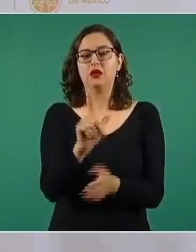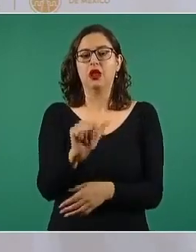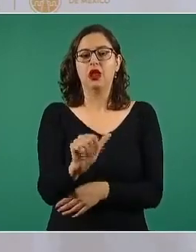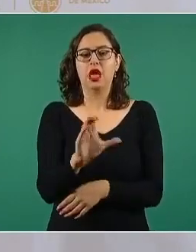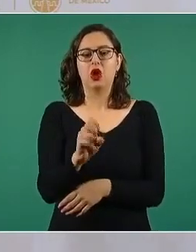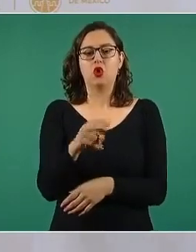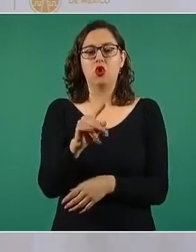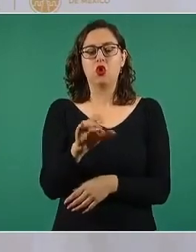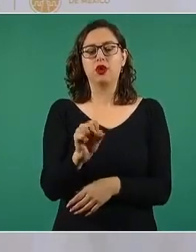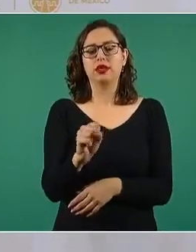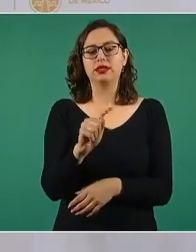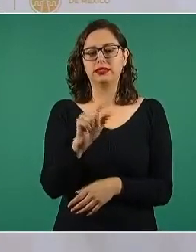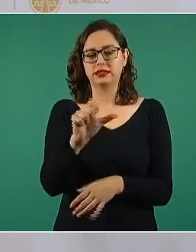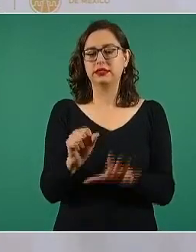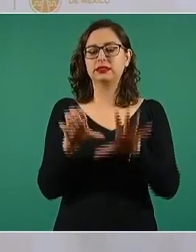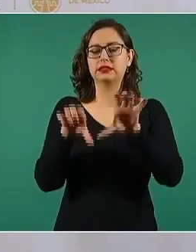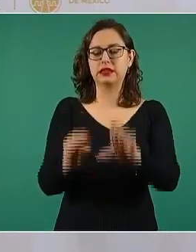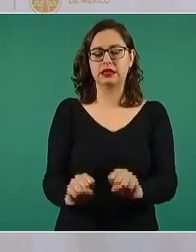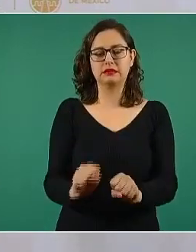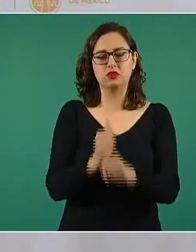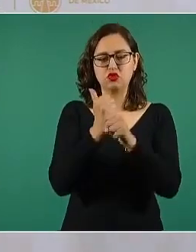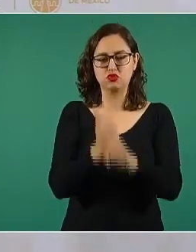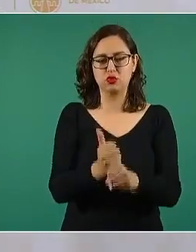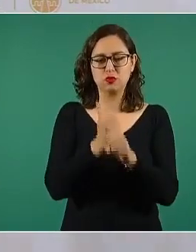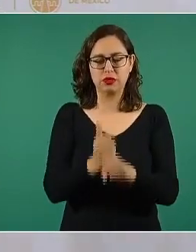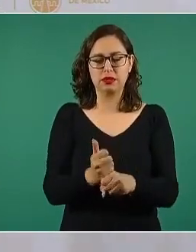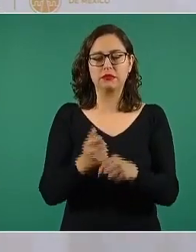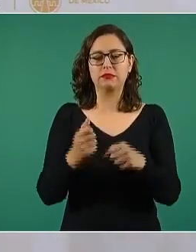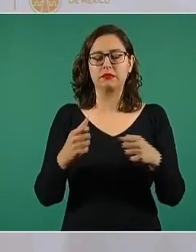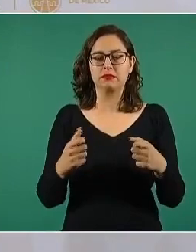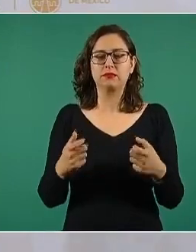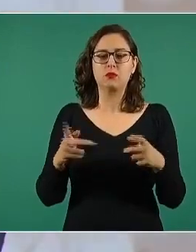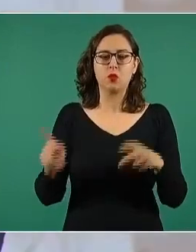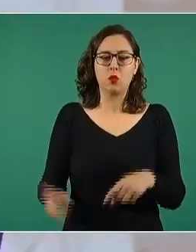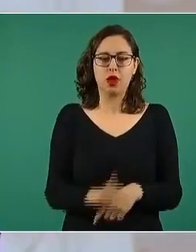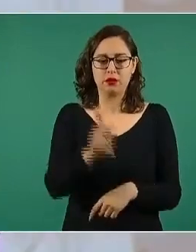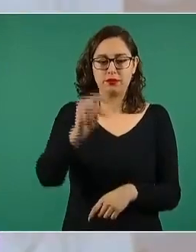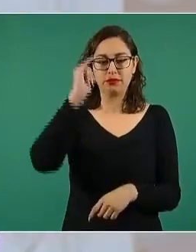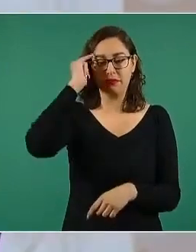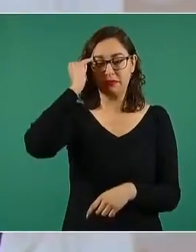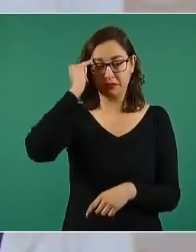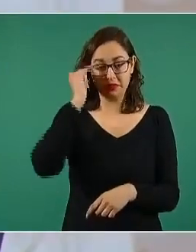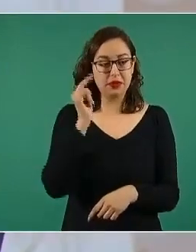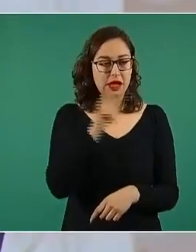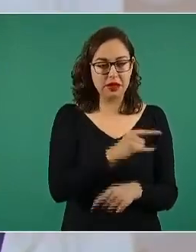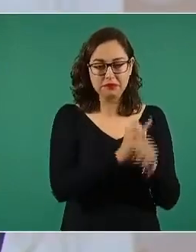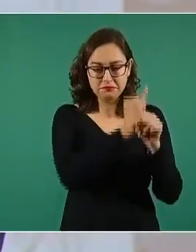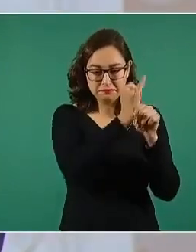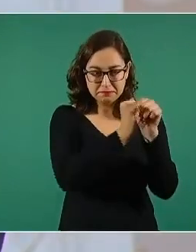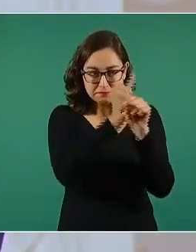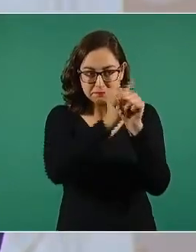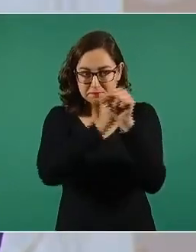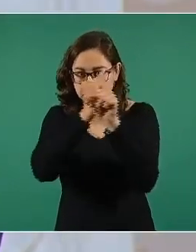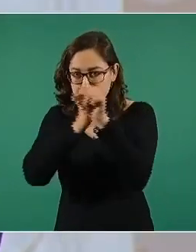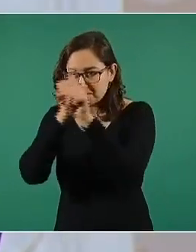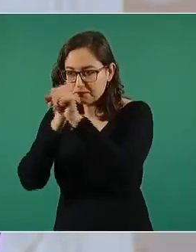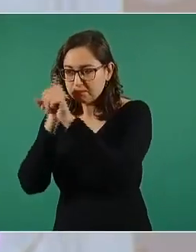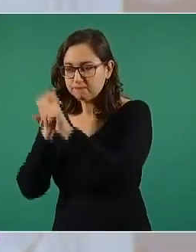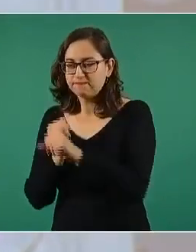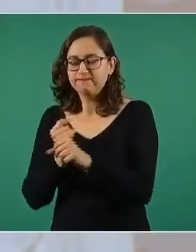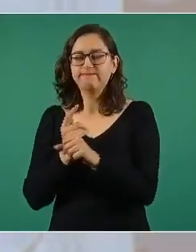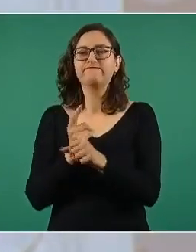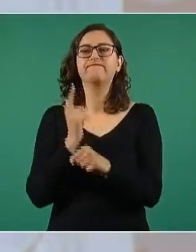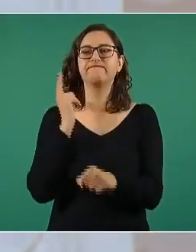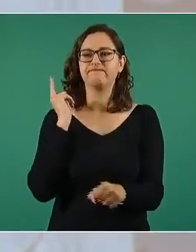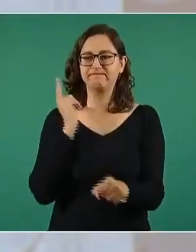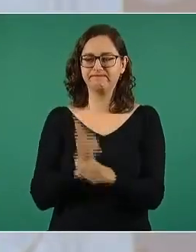de los pueblos originarios, luego de analizar varias fuentes, llega a la